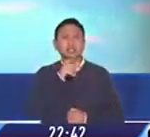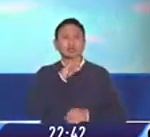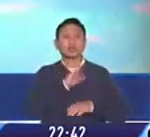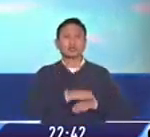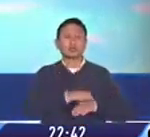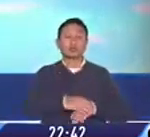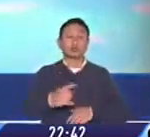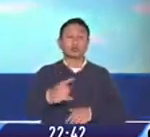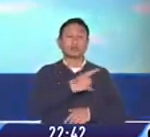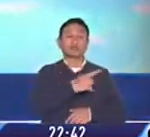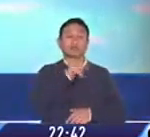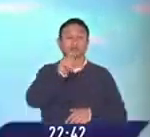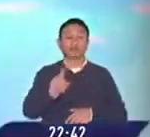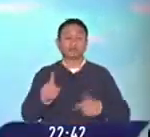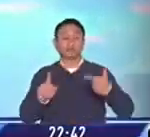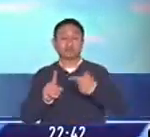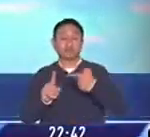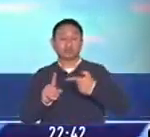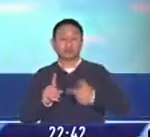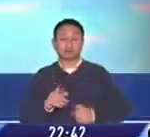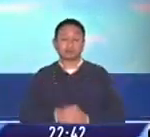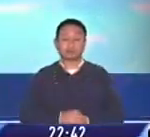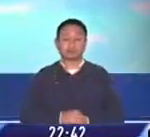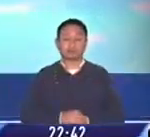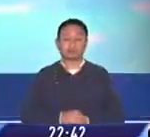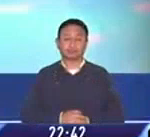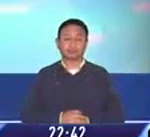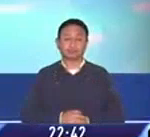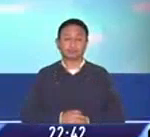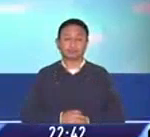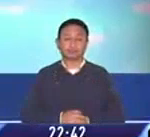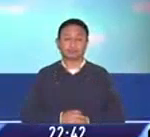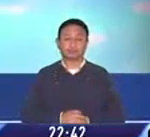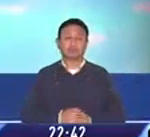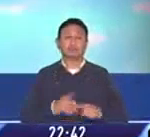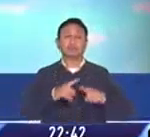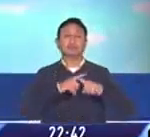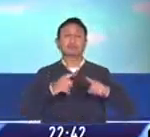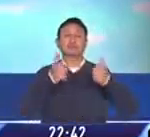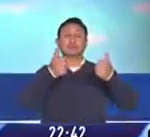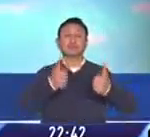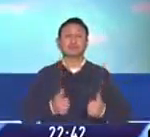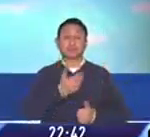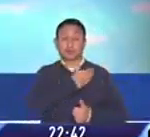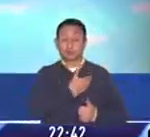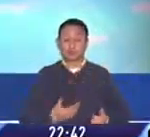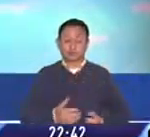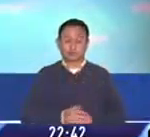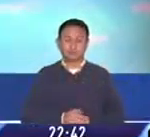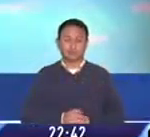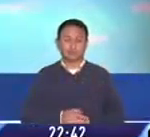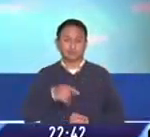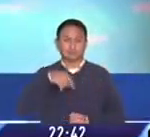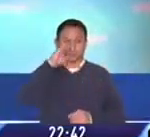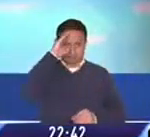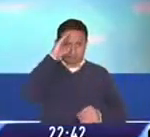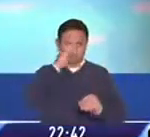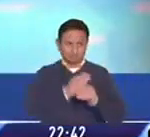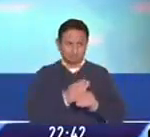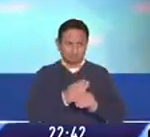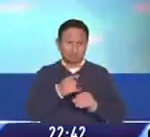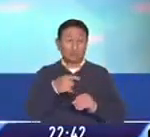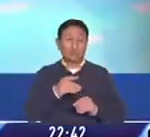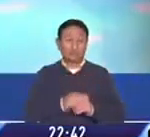los responsables del asesinato de Fernando Villavicencio, ex candidato presidencial. Esto con el objetivo de afianzar